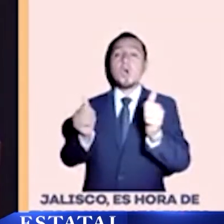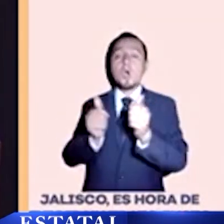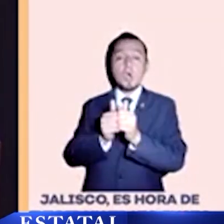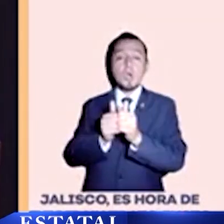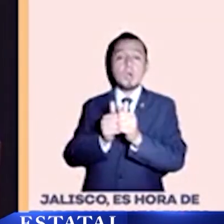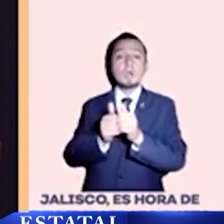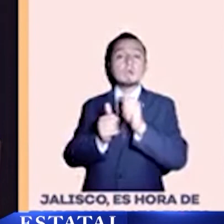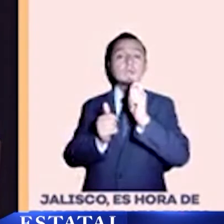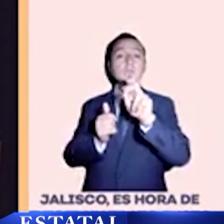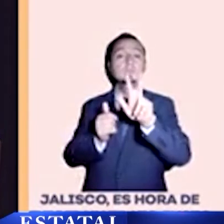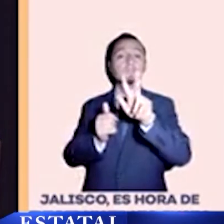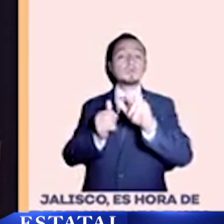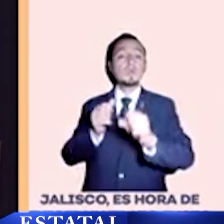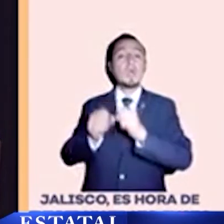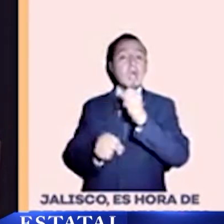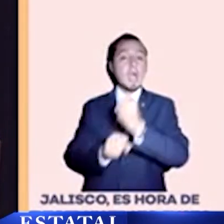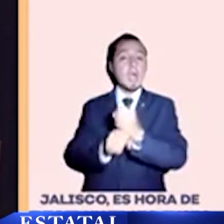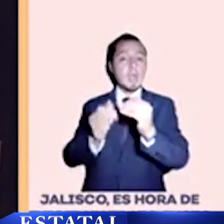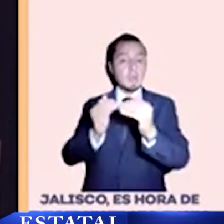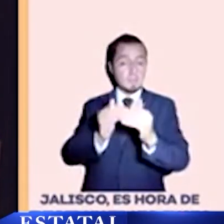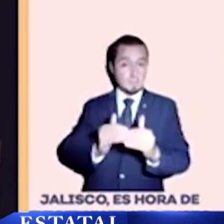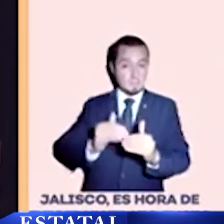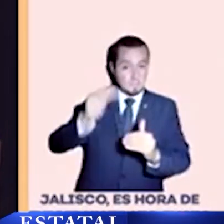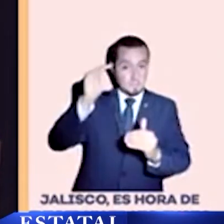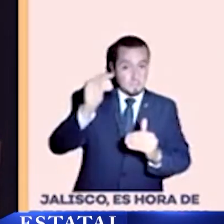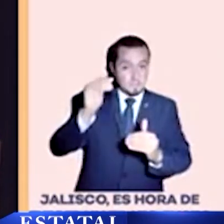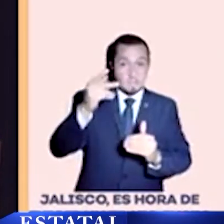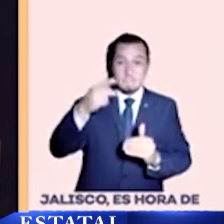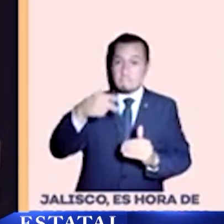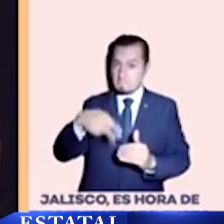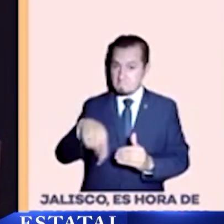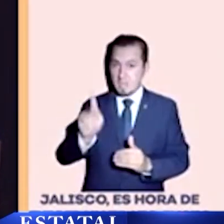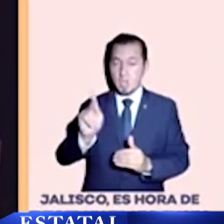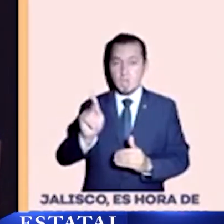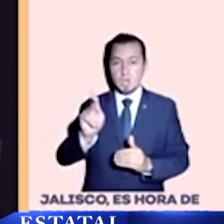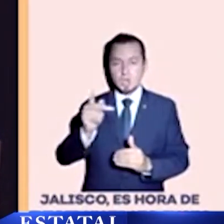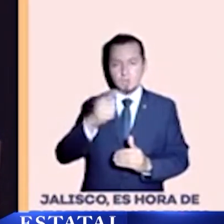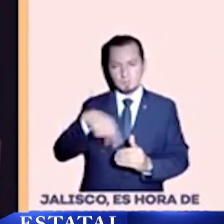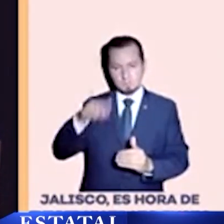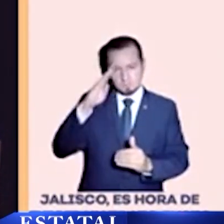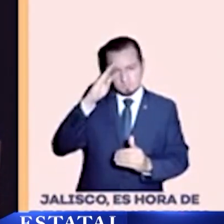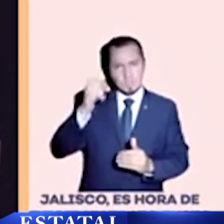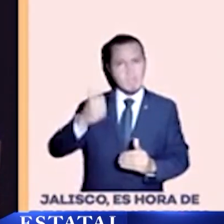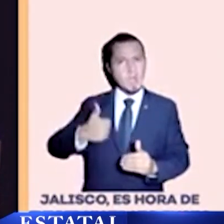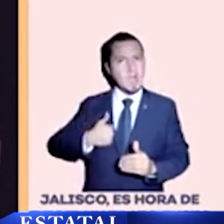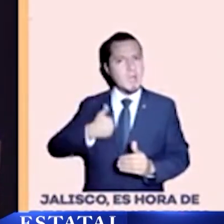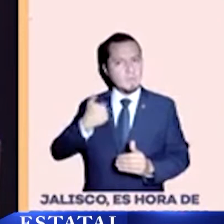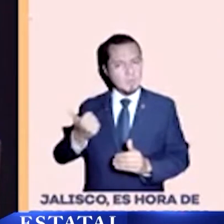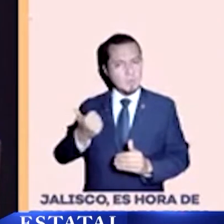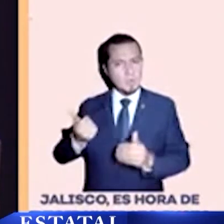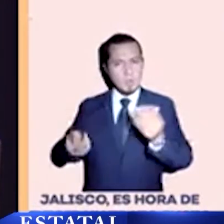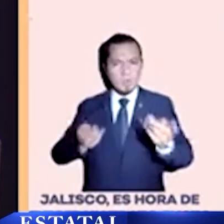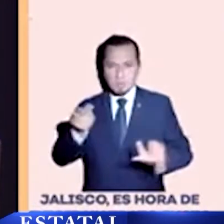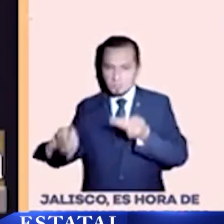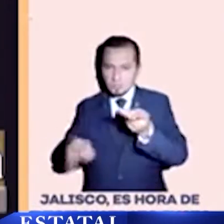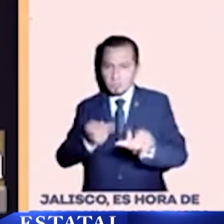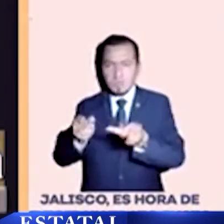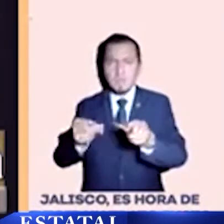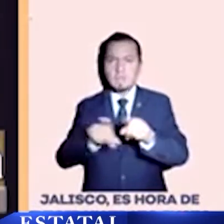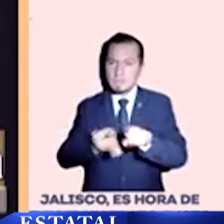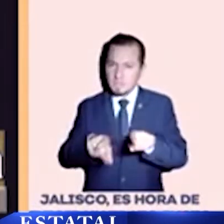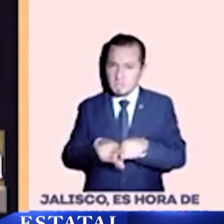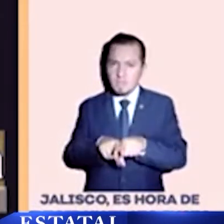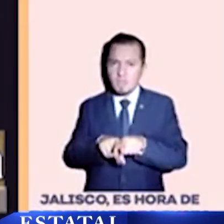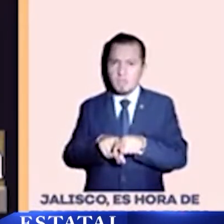A los mayores de 18 años. Sin embargo, queremos aprovechar este gran momento de consulta popular